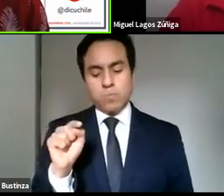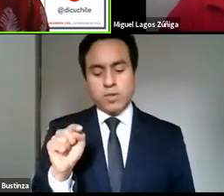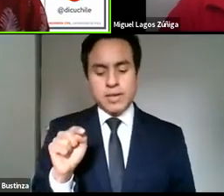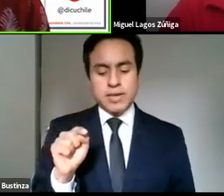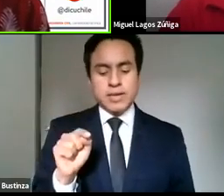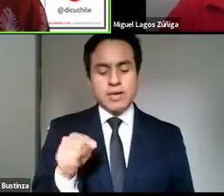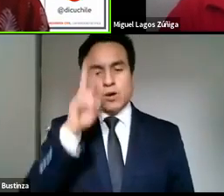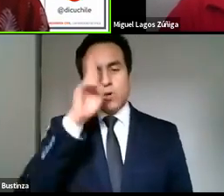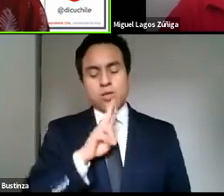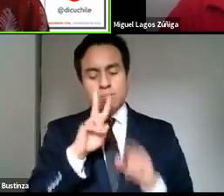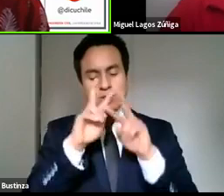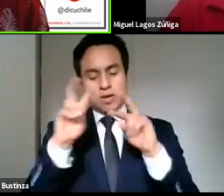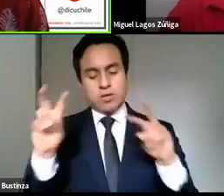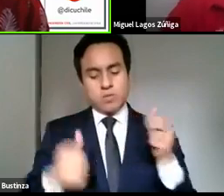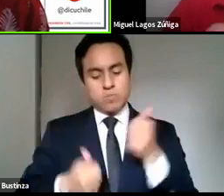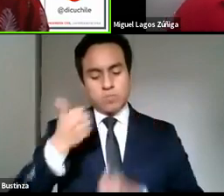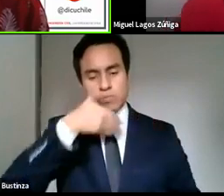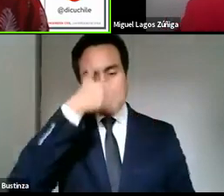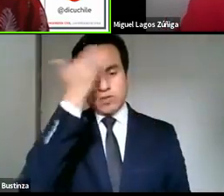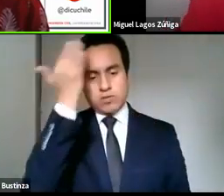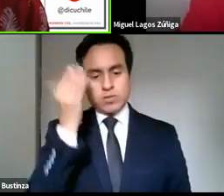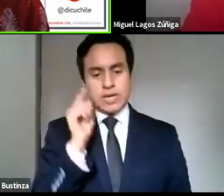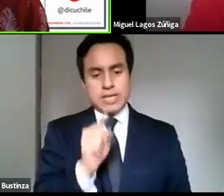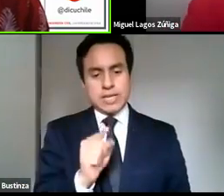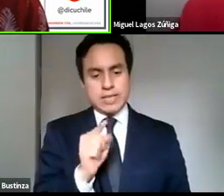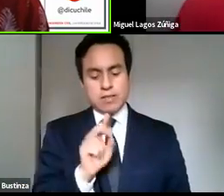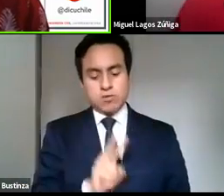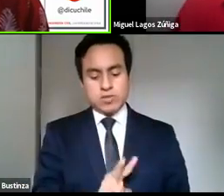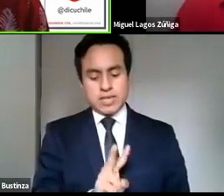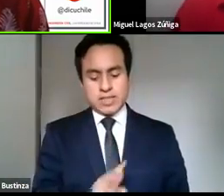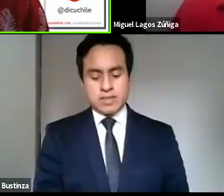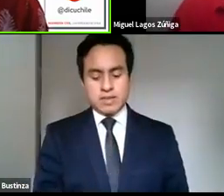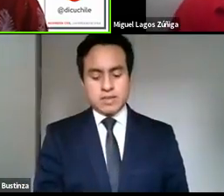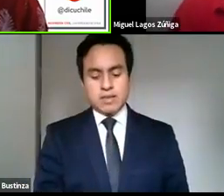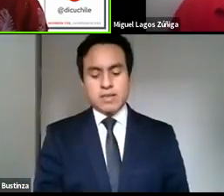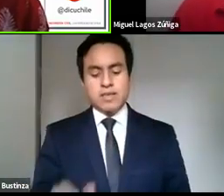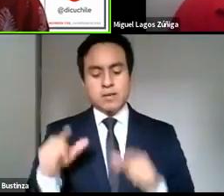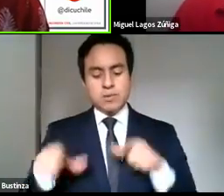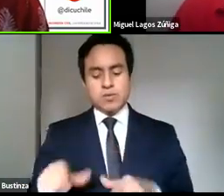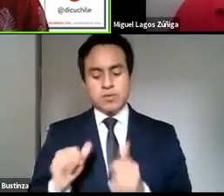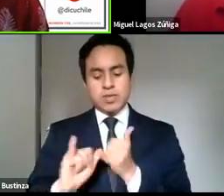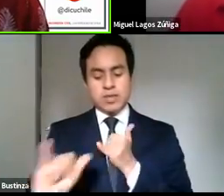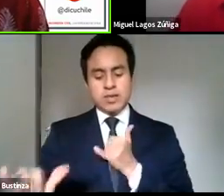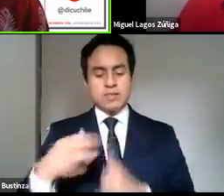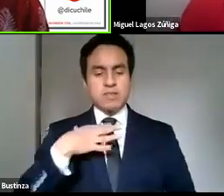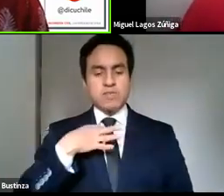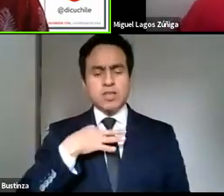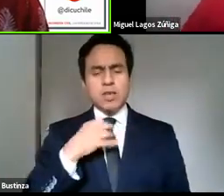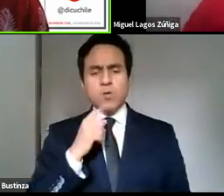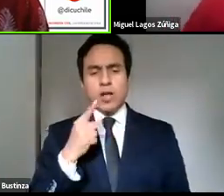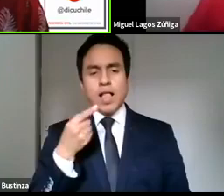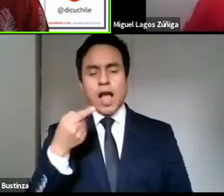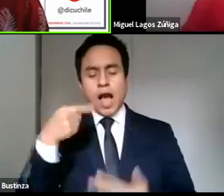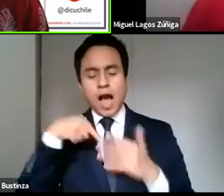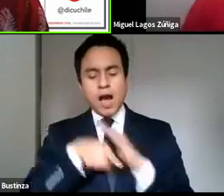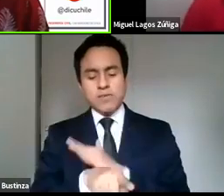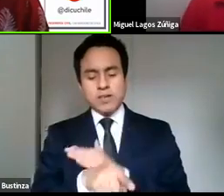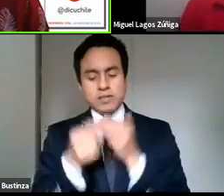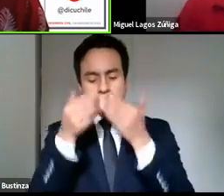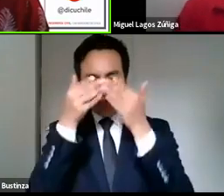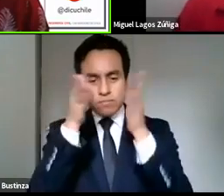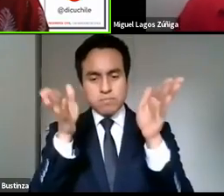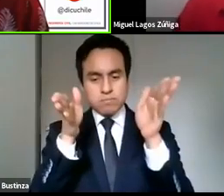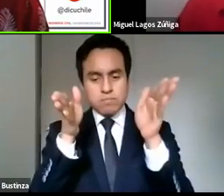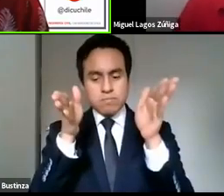rol como investigador y como profesional docente del Departamento de Ingeniería Civil. ¿Cuáles son los avances que han permitido ampliar